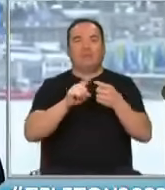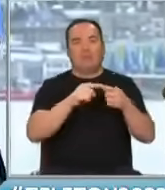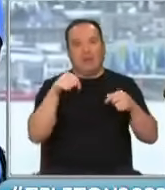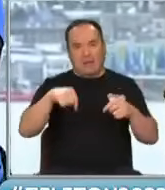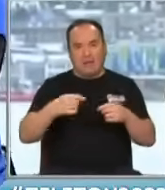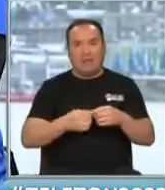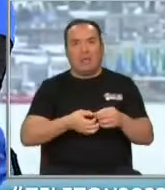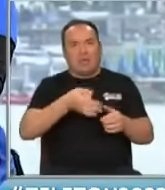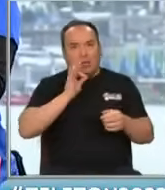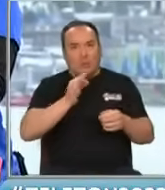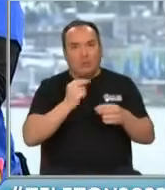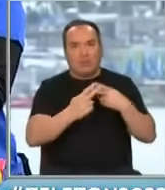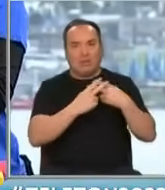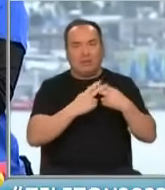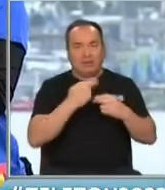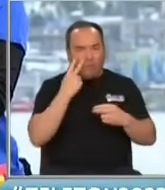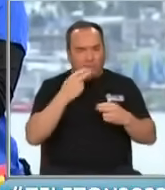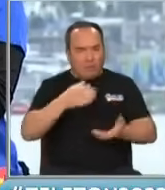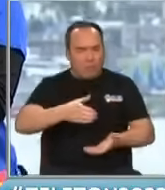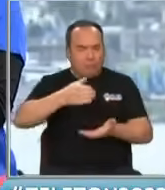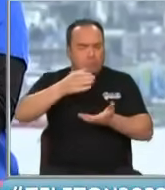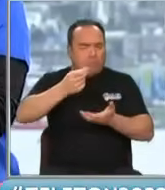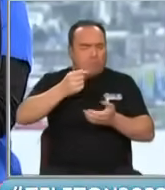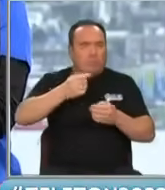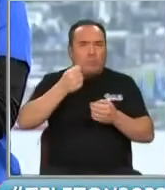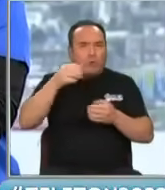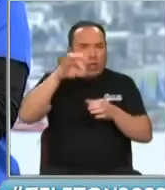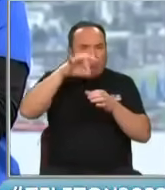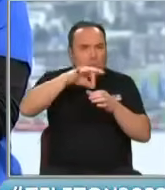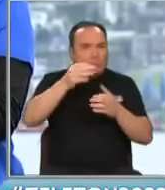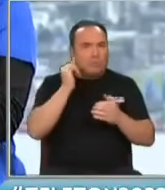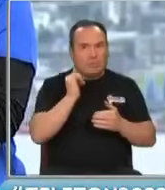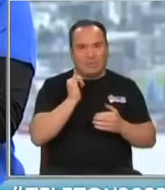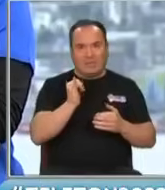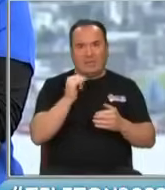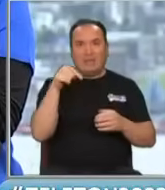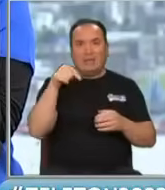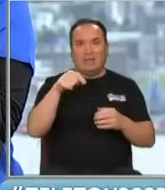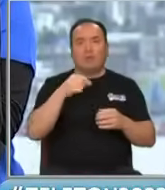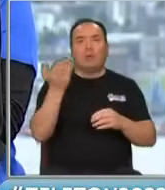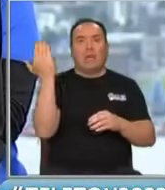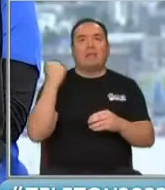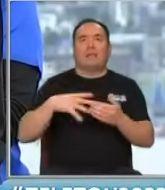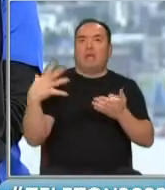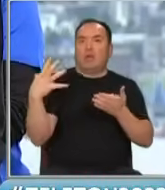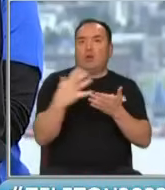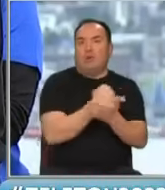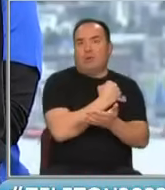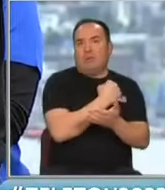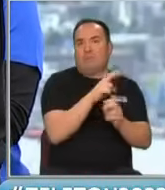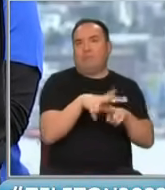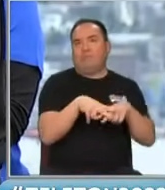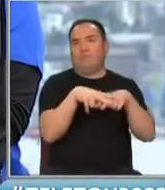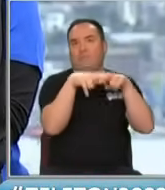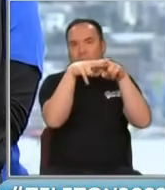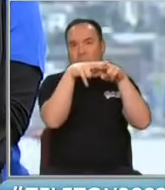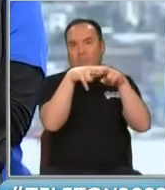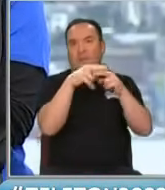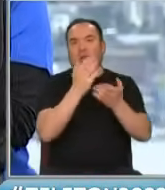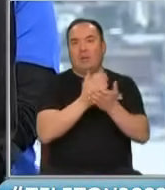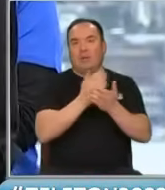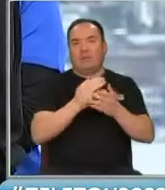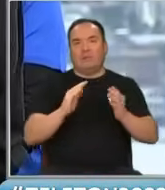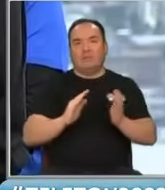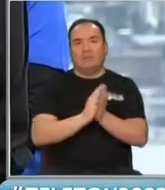La veo con una alcancía, que es lo importante. Claro, esta es la alcancía de lo que se logró reunir en el Colegio San Francisco de Limache,